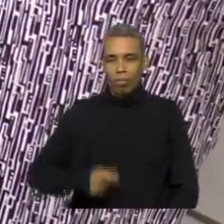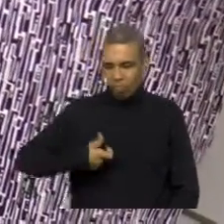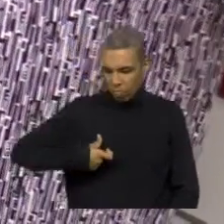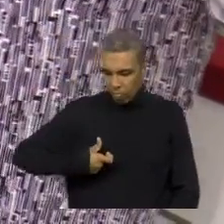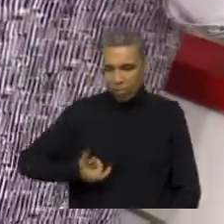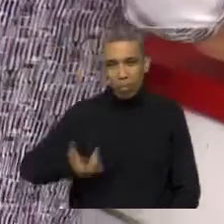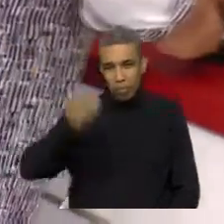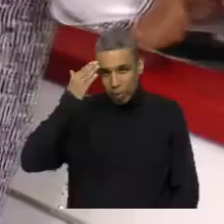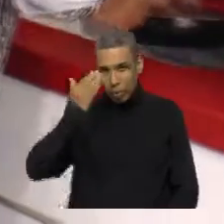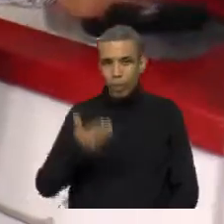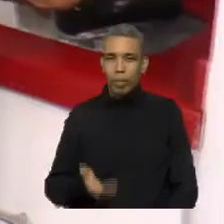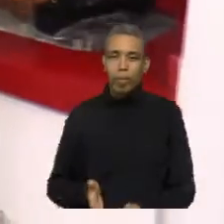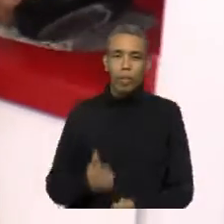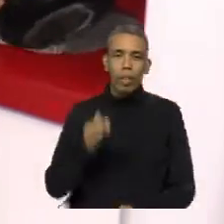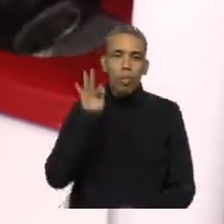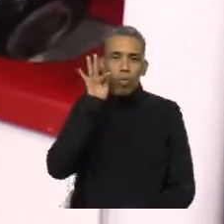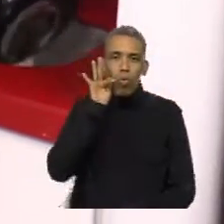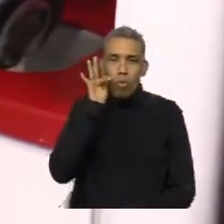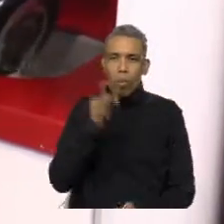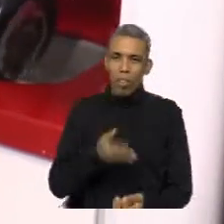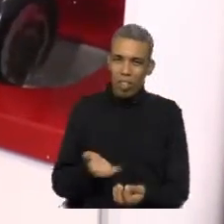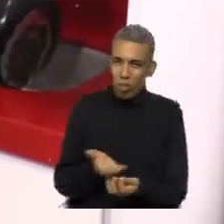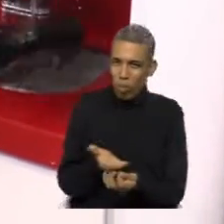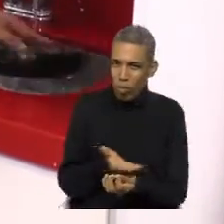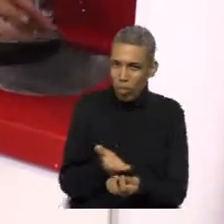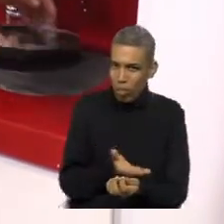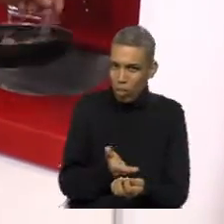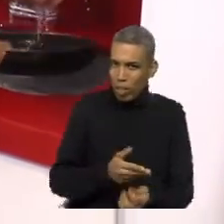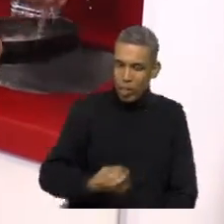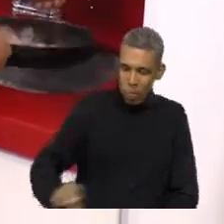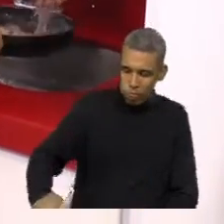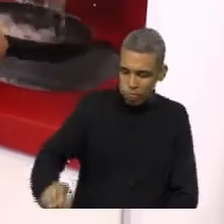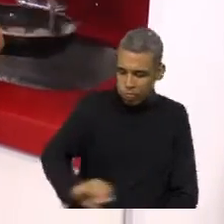o salsa rosada, salsa gol, un cóctel de camarones.